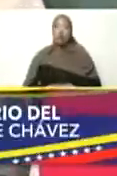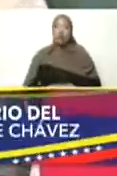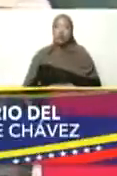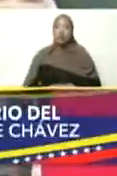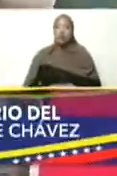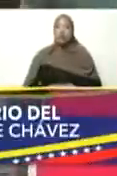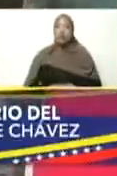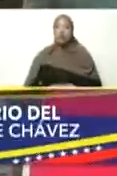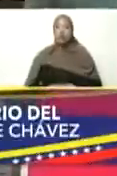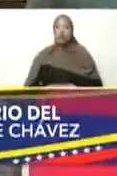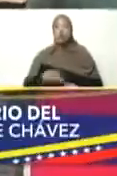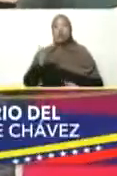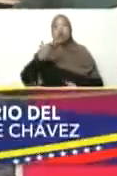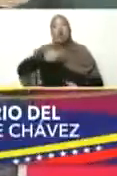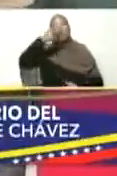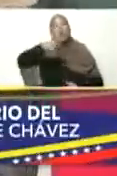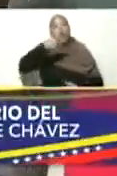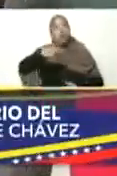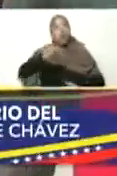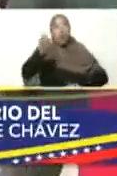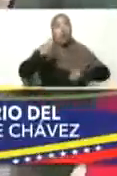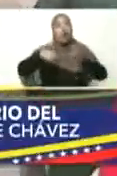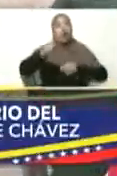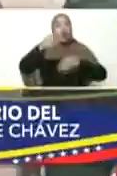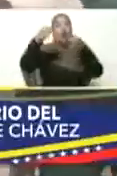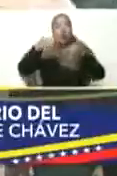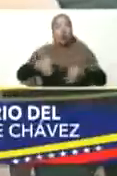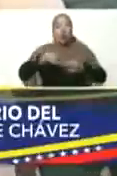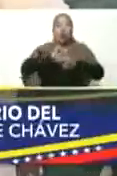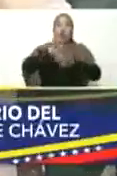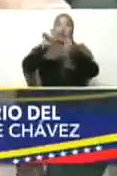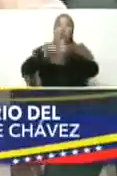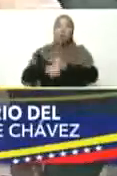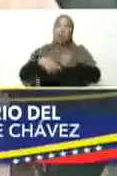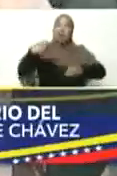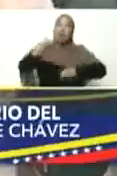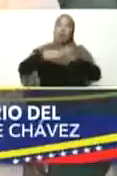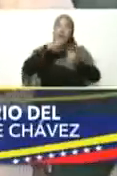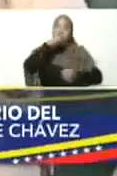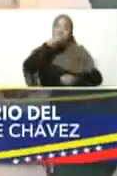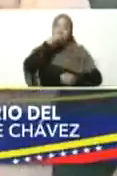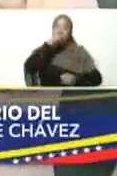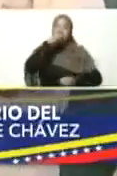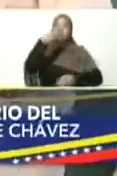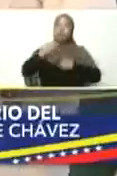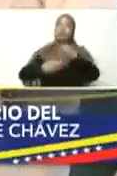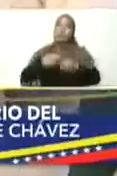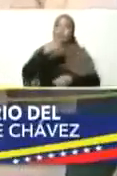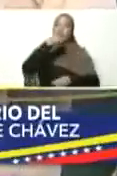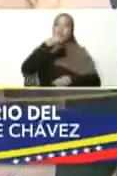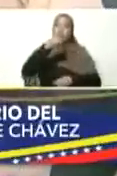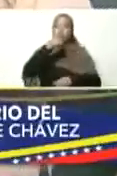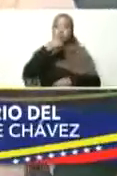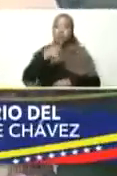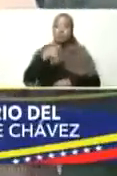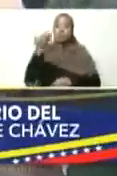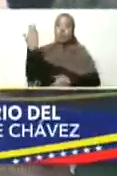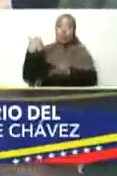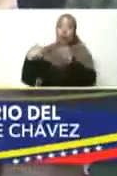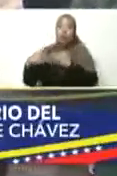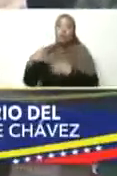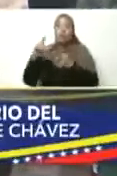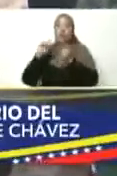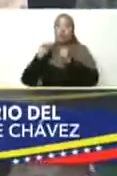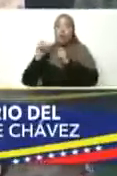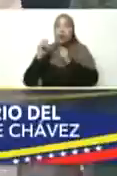real, de lo político transformador en la acción. Carlos Marx lo decía en la tesis